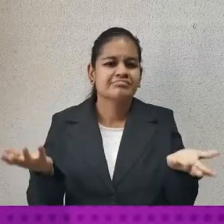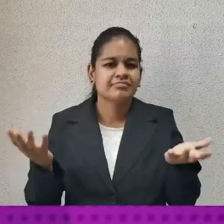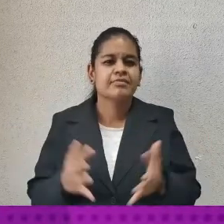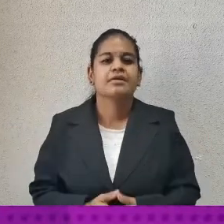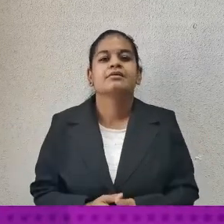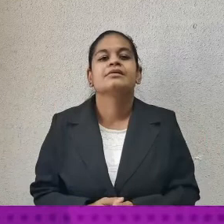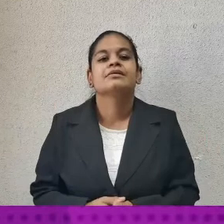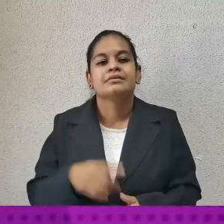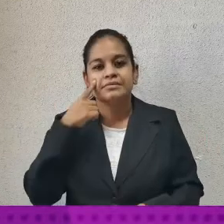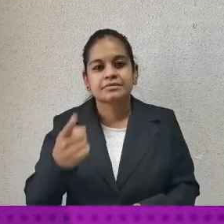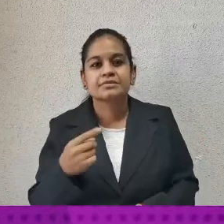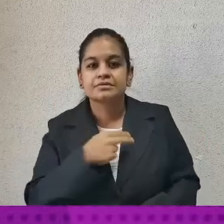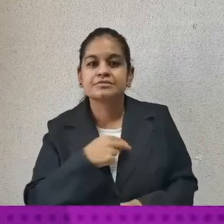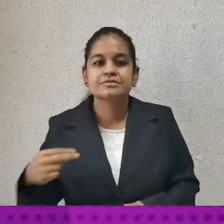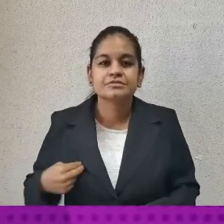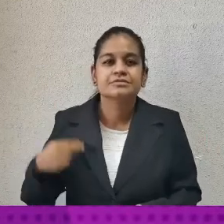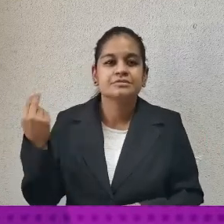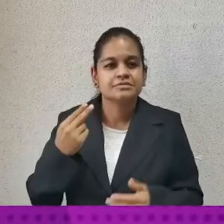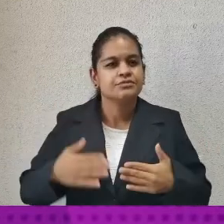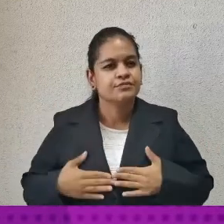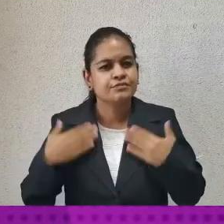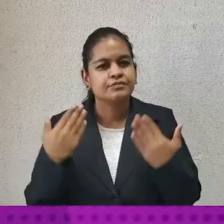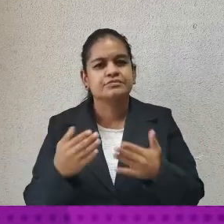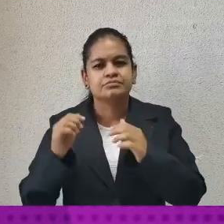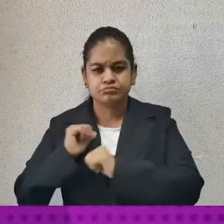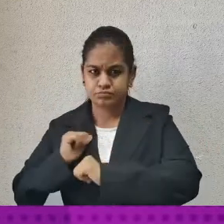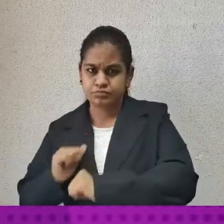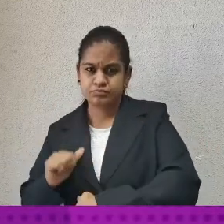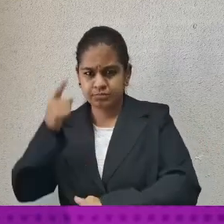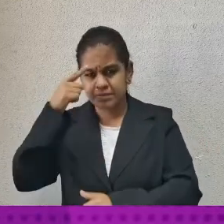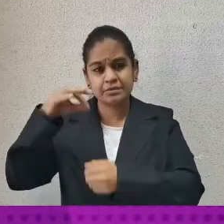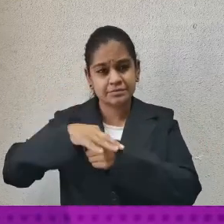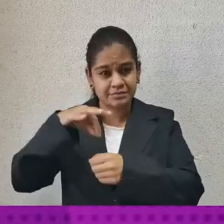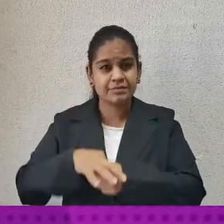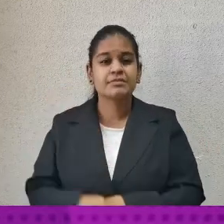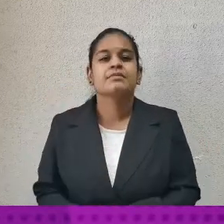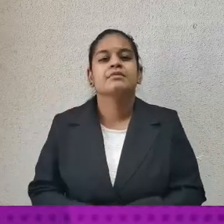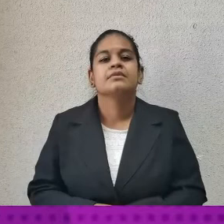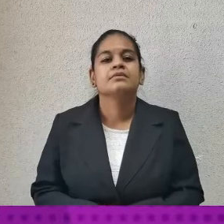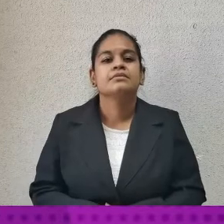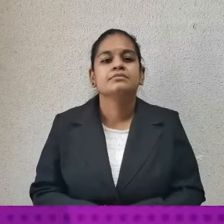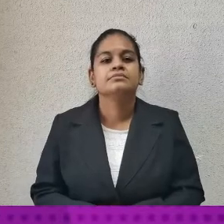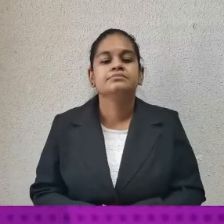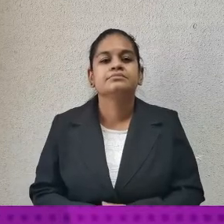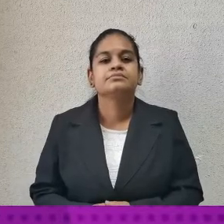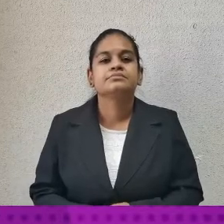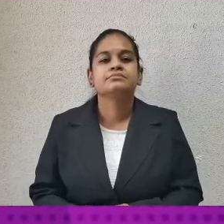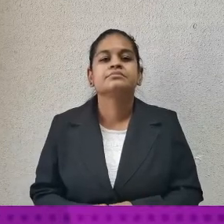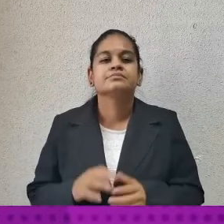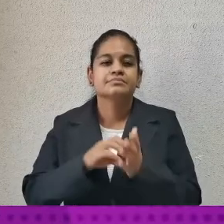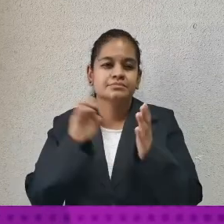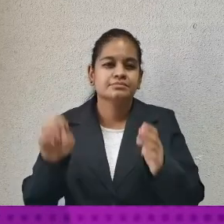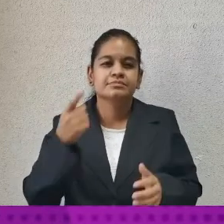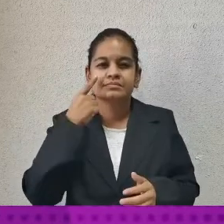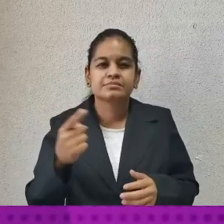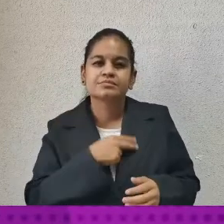tener como ciudadanía confianza en las autoridades electorales. Primero, la confianza que depositamos en las mesas